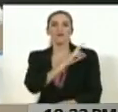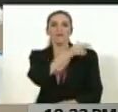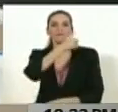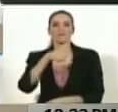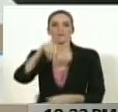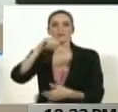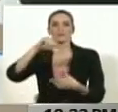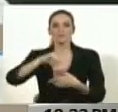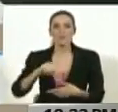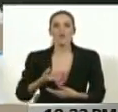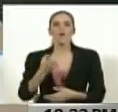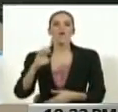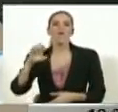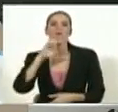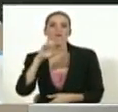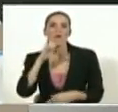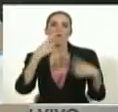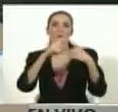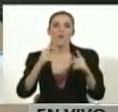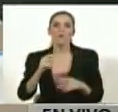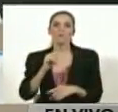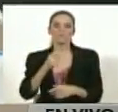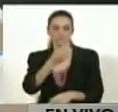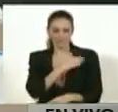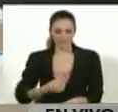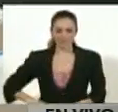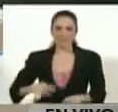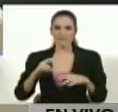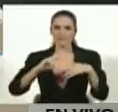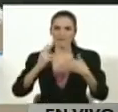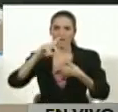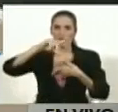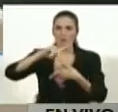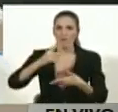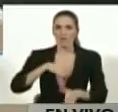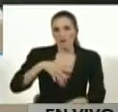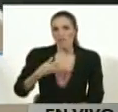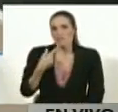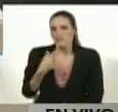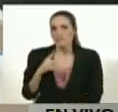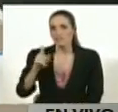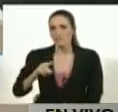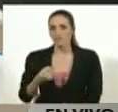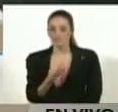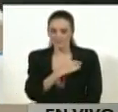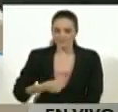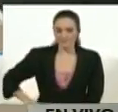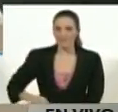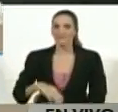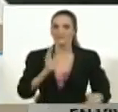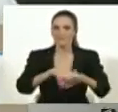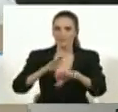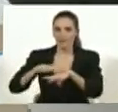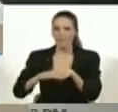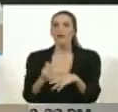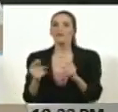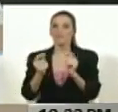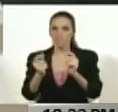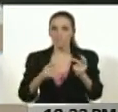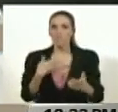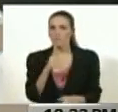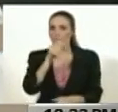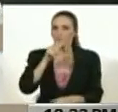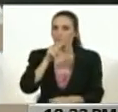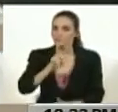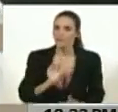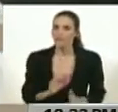Evo Morales y otros gigantes de nuestra región nosotros podemos decir y es por eso que el presidente ha llamado El Debate podemos preguntarnos